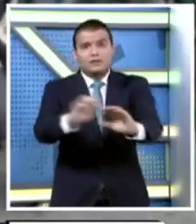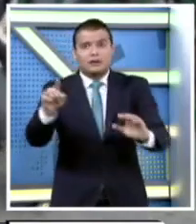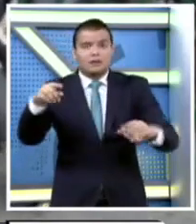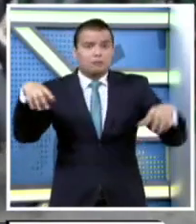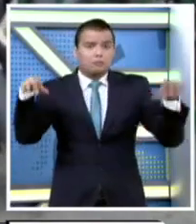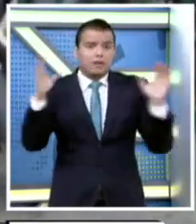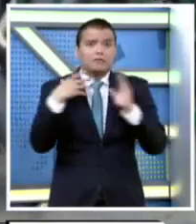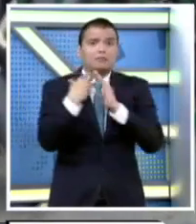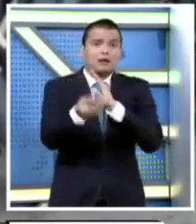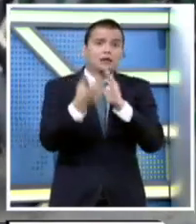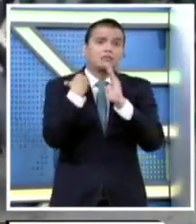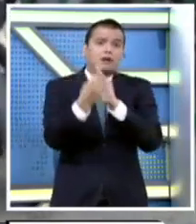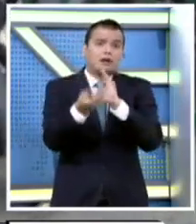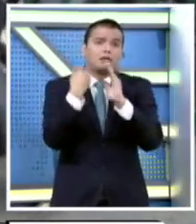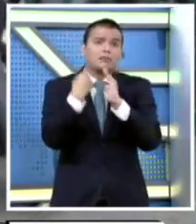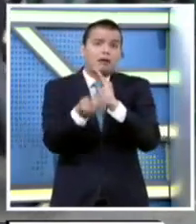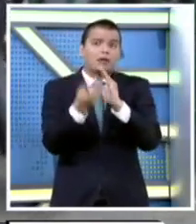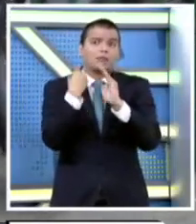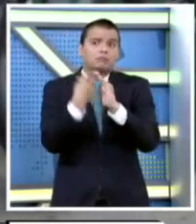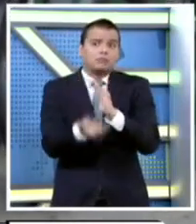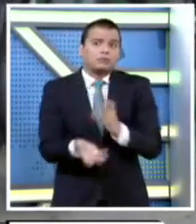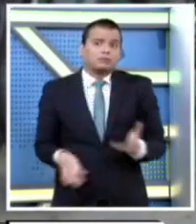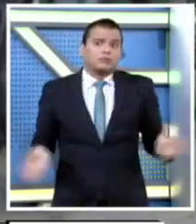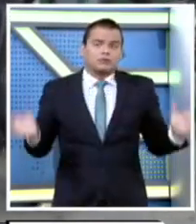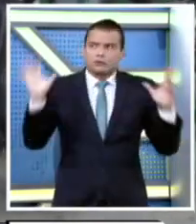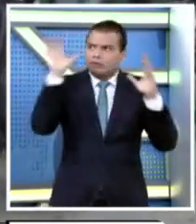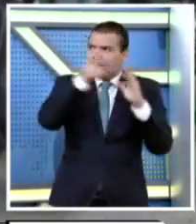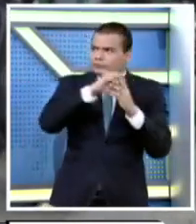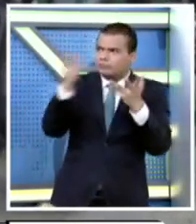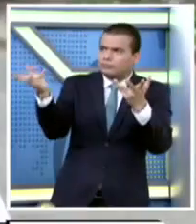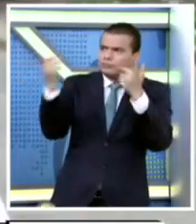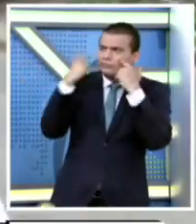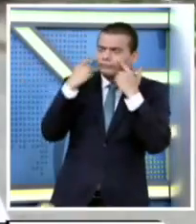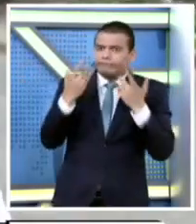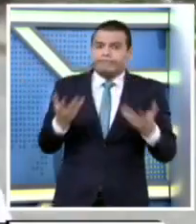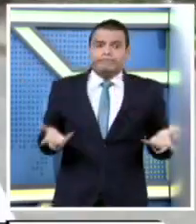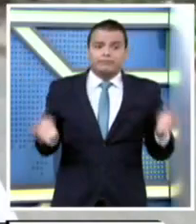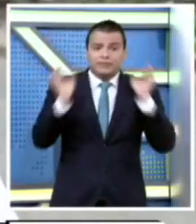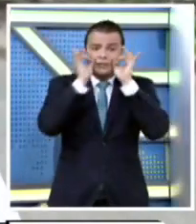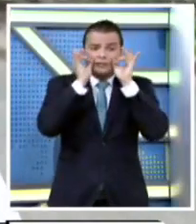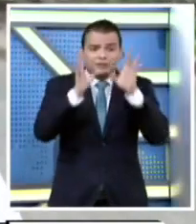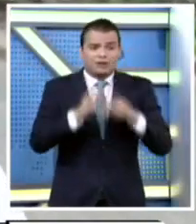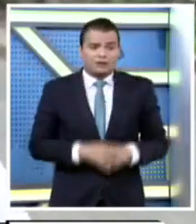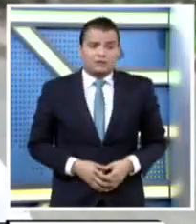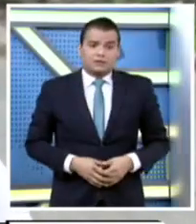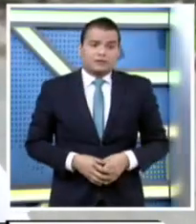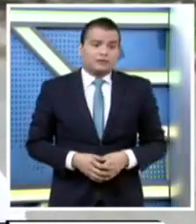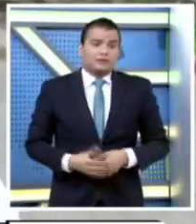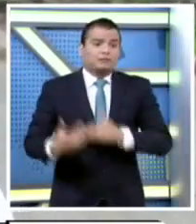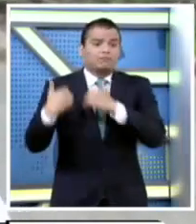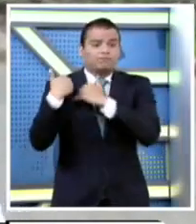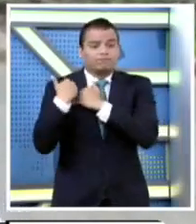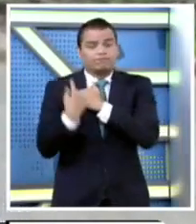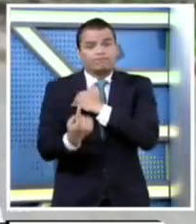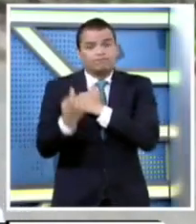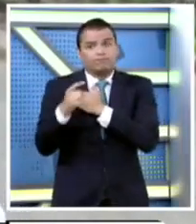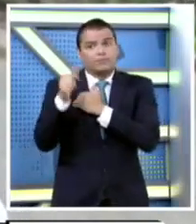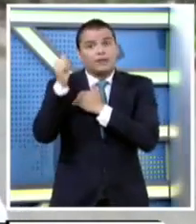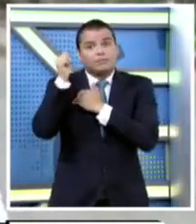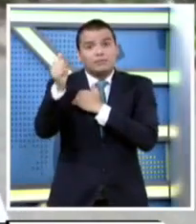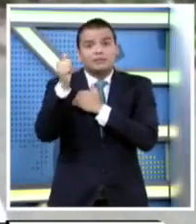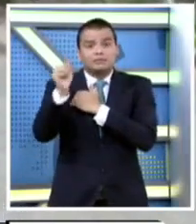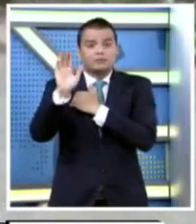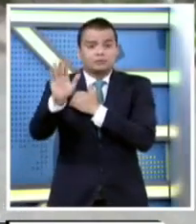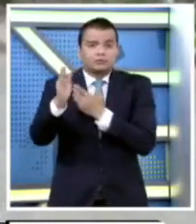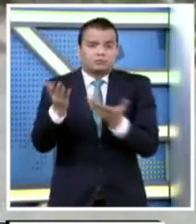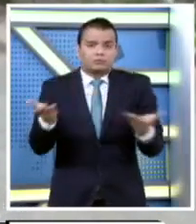mucho, salía mucho del apartamento y todo, hasta que nos dimos cuenta lo que pasó. Ante todo, responsabilidad. Eso depende directamente de la persona.